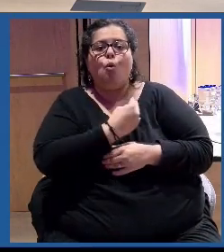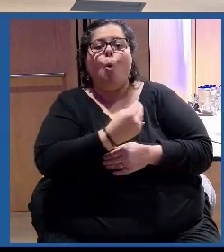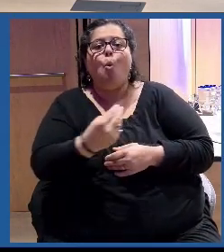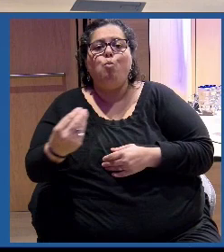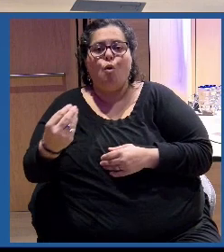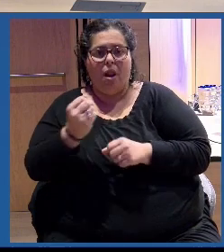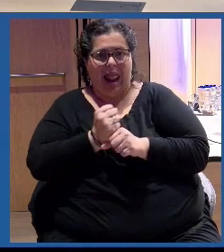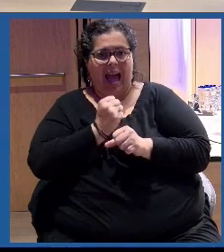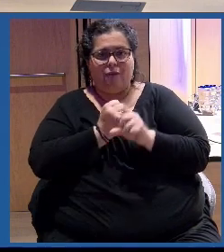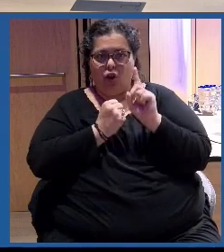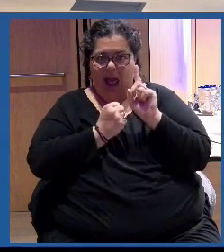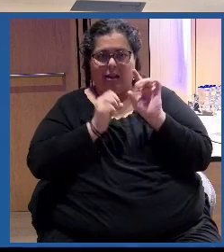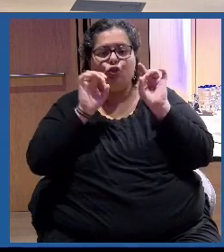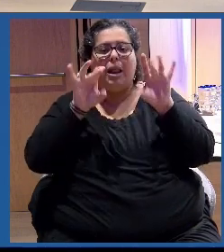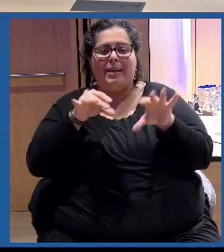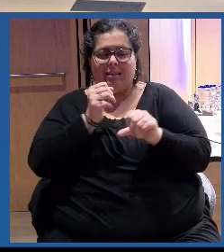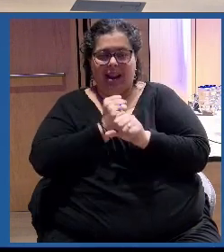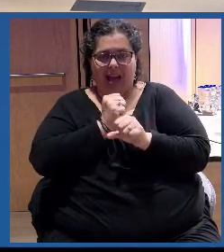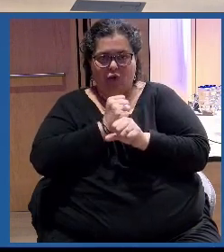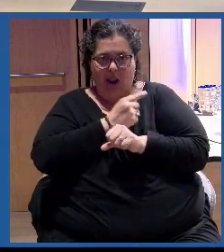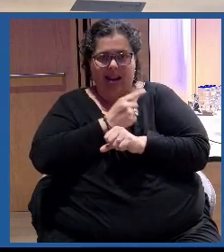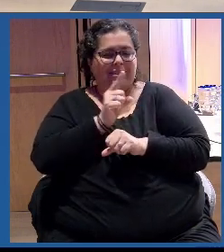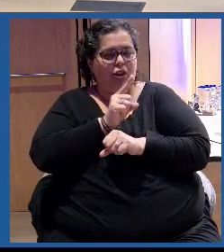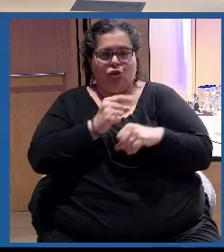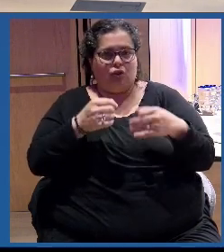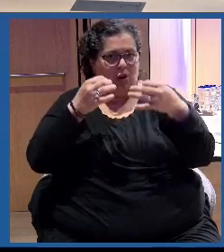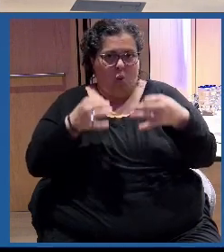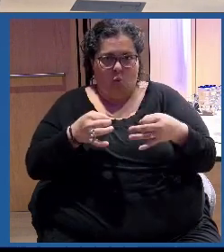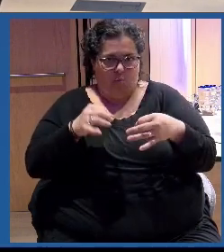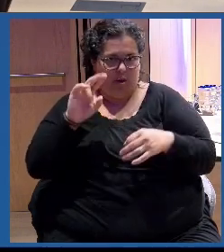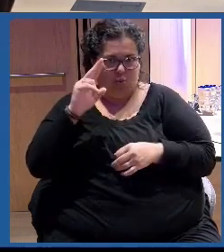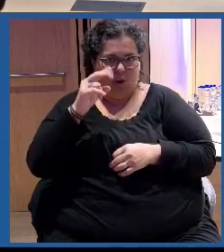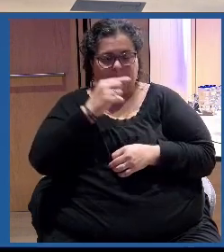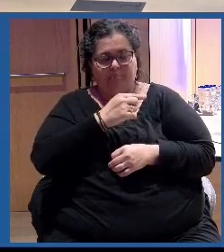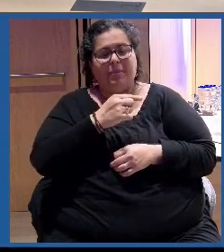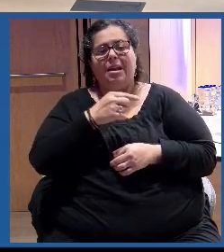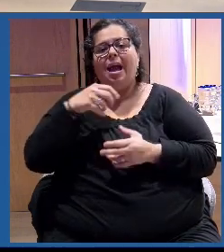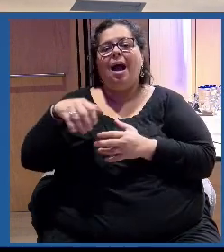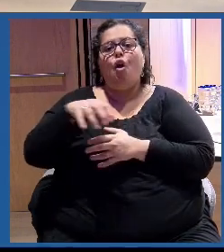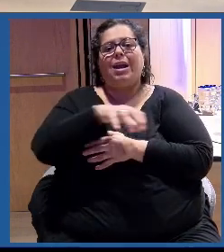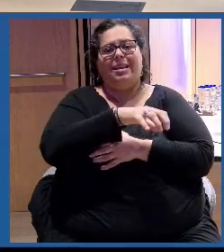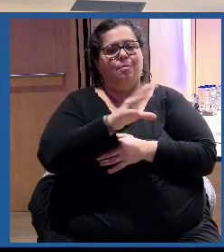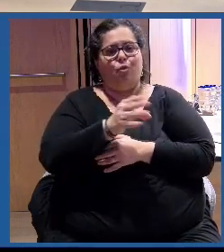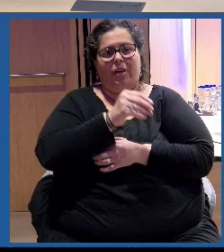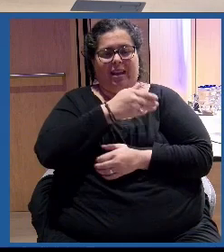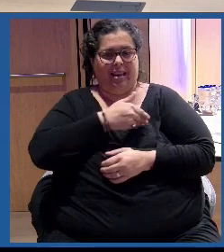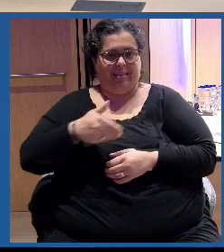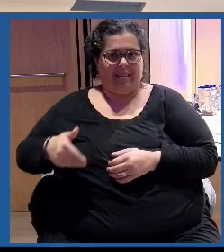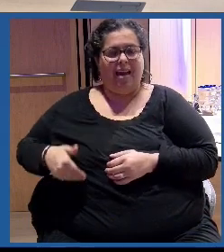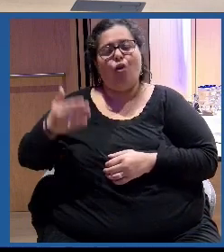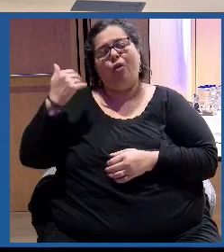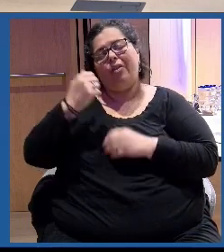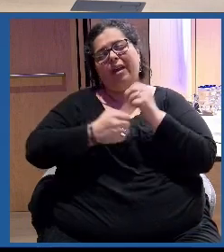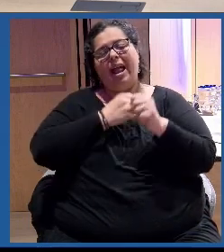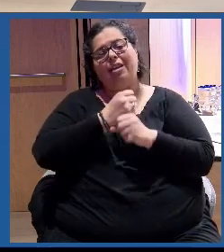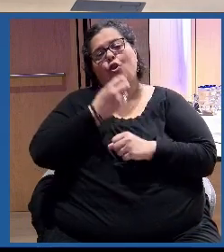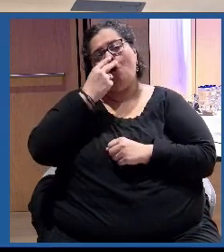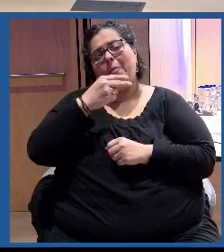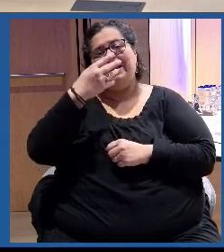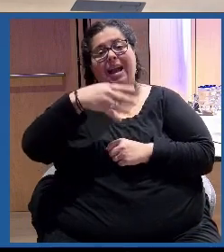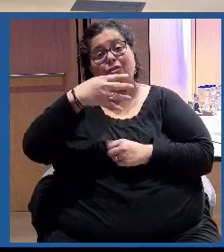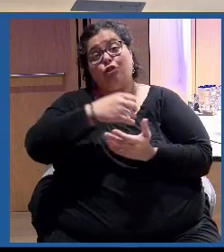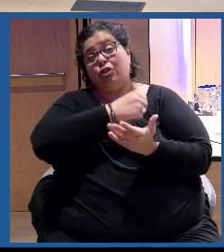laboral, vuelvo a reiterar, en los organismos del Estado, desde 2014 hasta